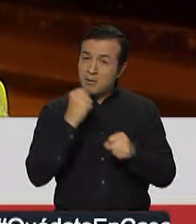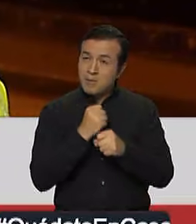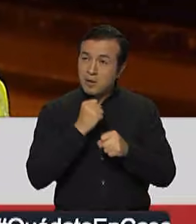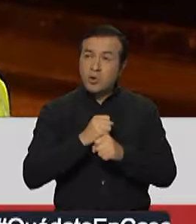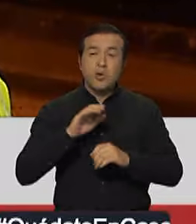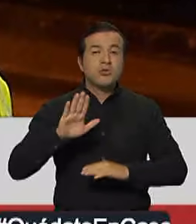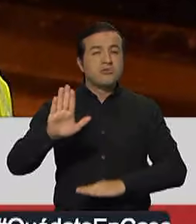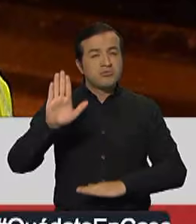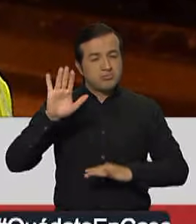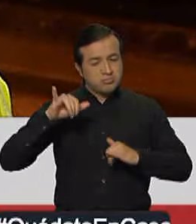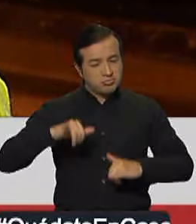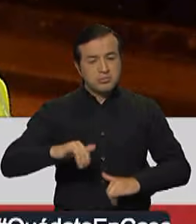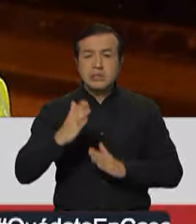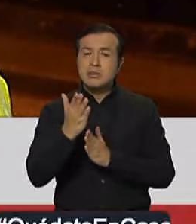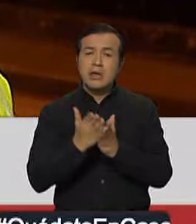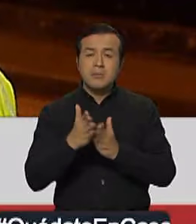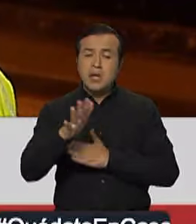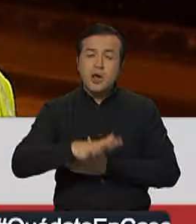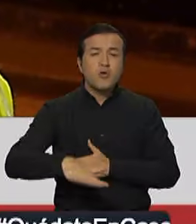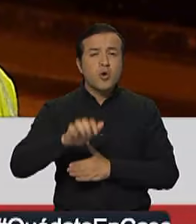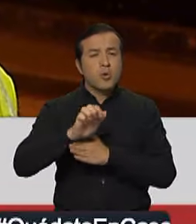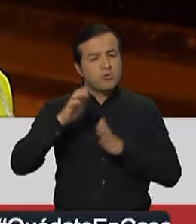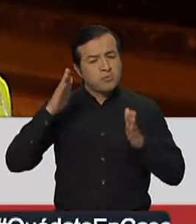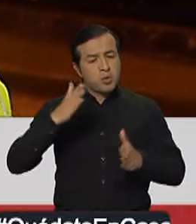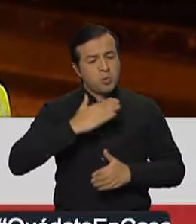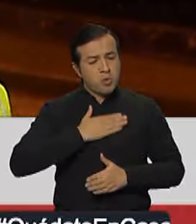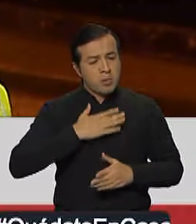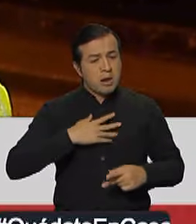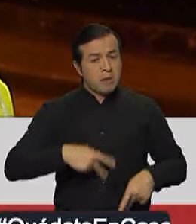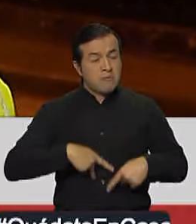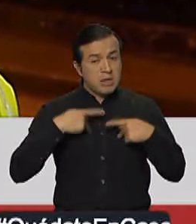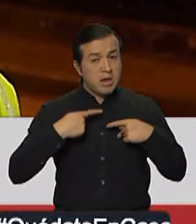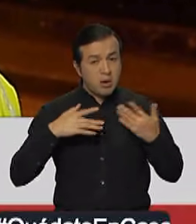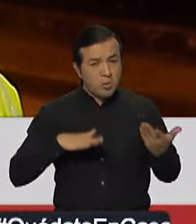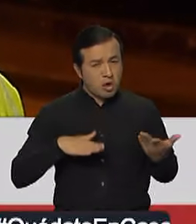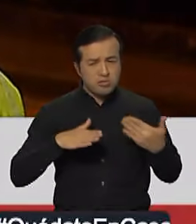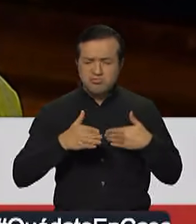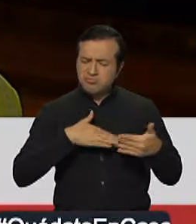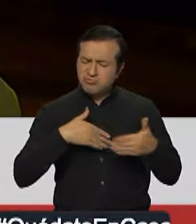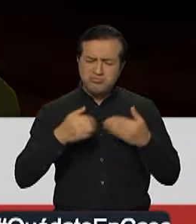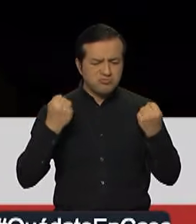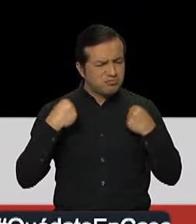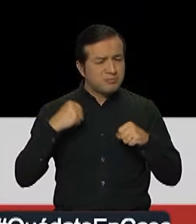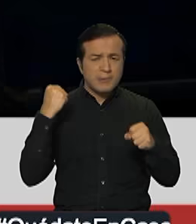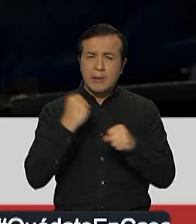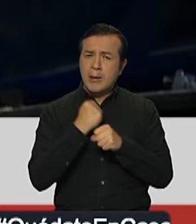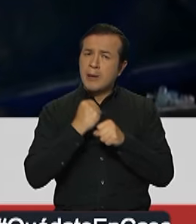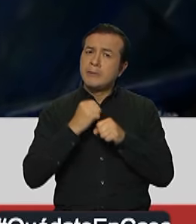juramento institucional, servir a la patria, ofrendando nuestra vida si es necesario, y es lo que estamos haciendo aquí.